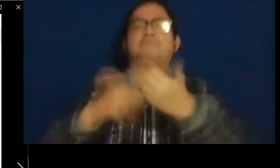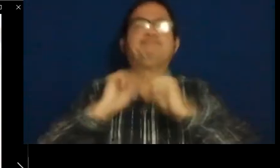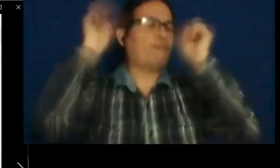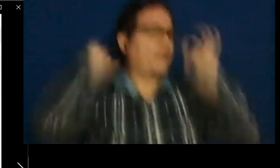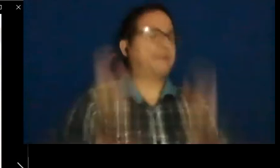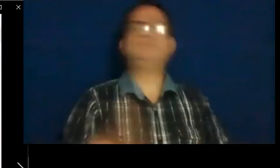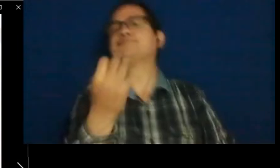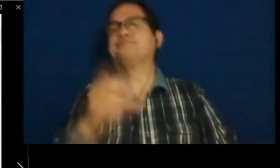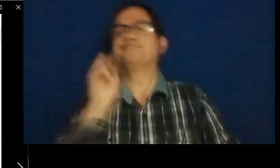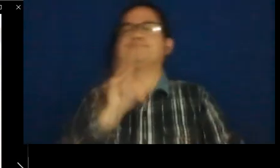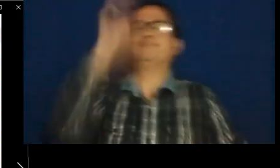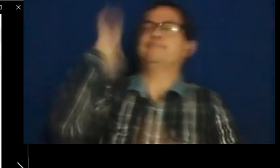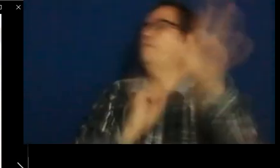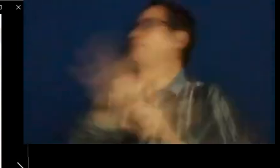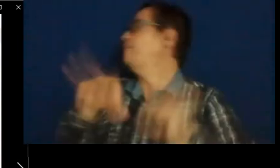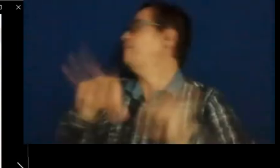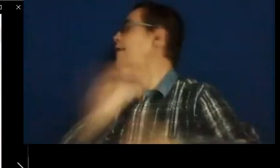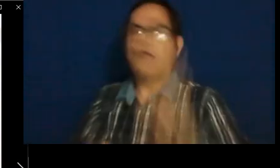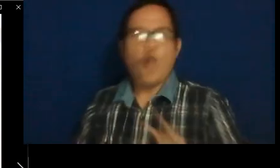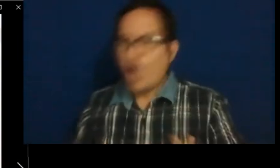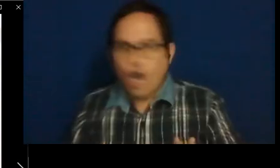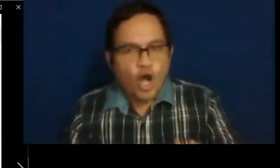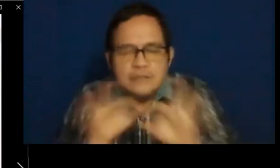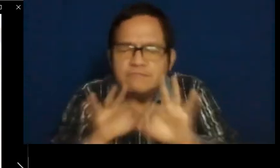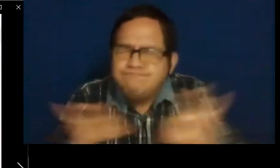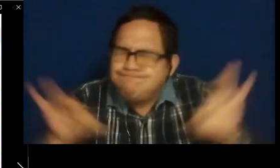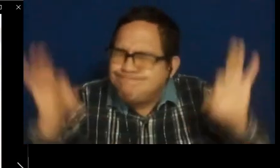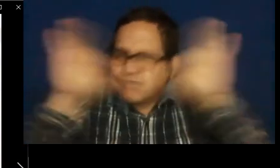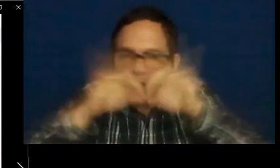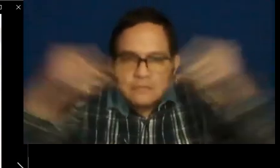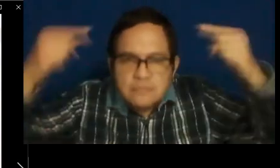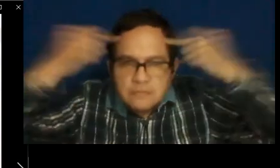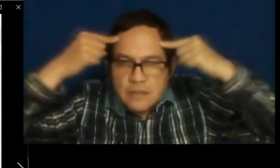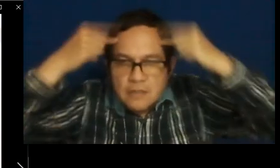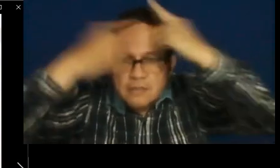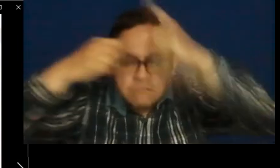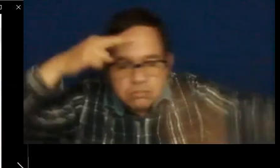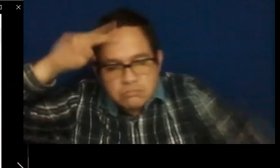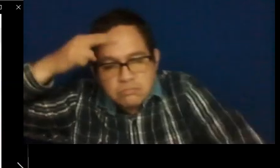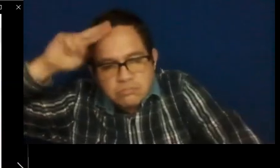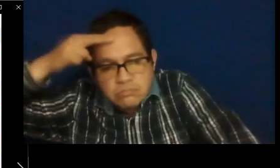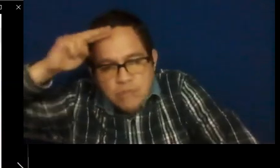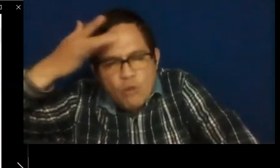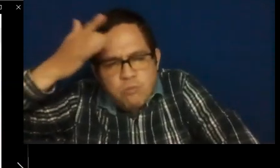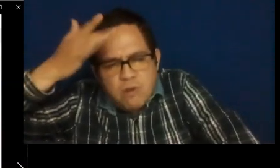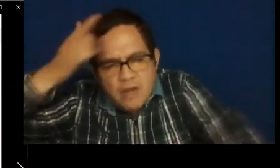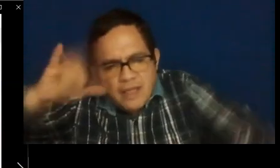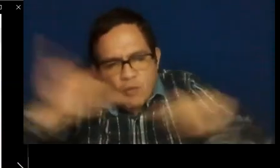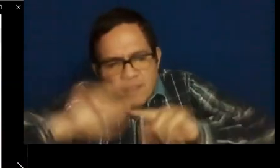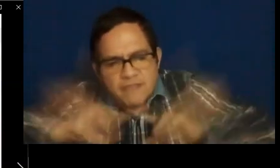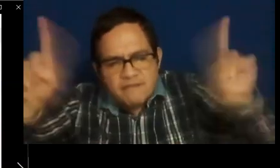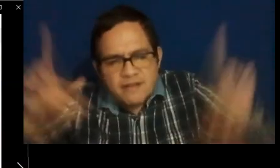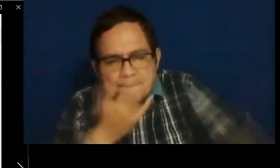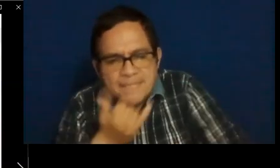decir el valor vale tanto, el valor vale tanto, el valor vale tanto. No, es analizar y decirme por qué cambió, qué fue